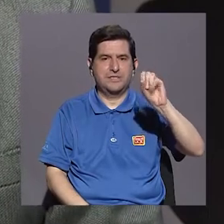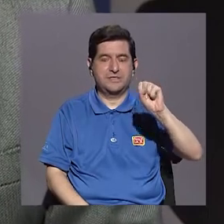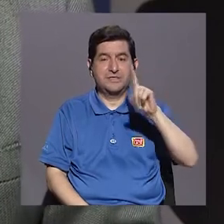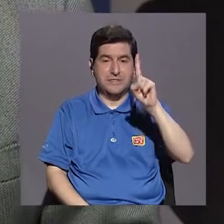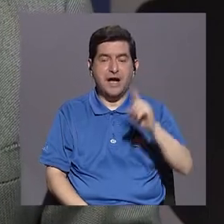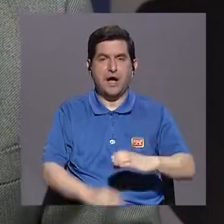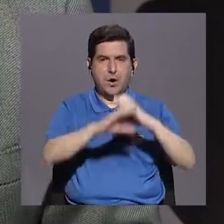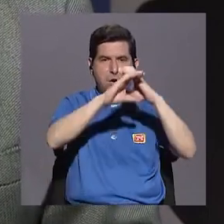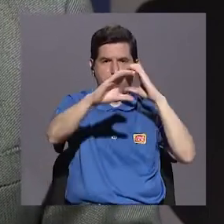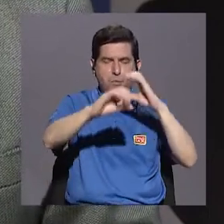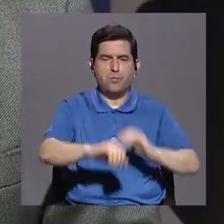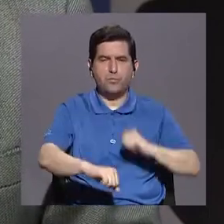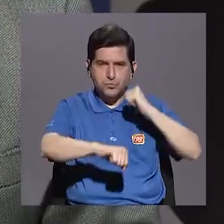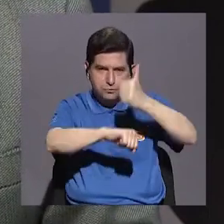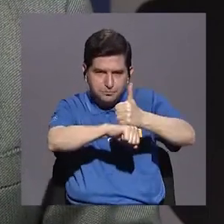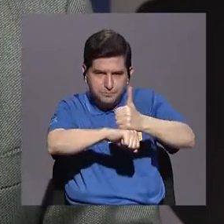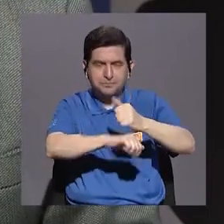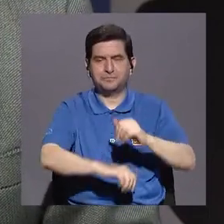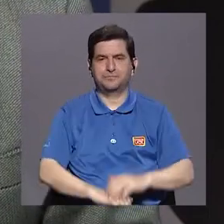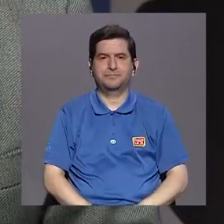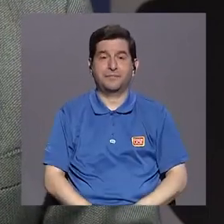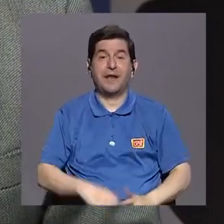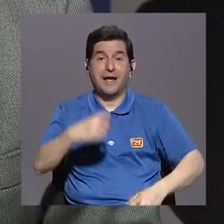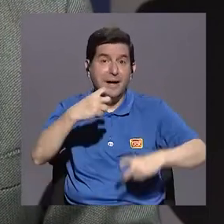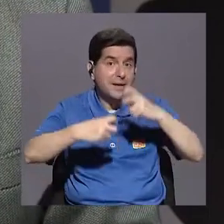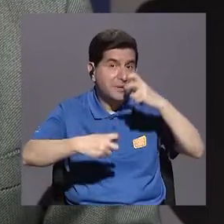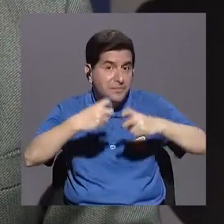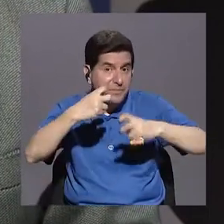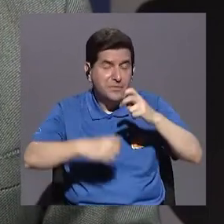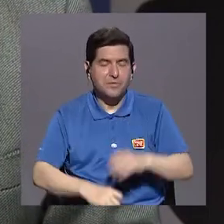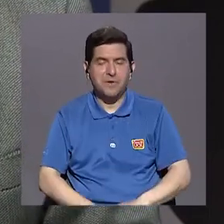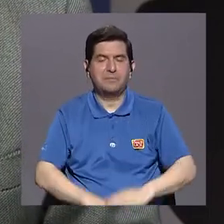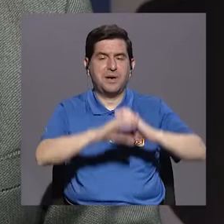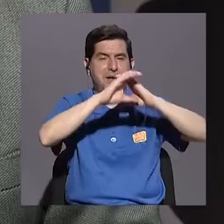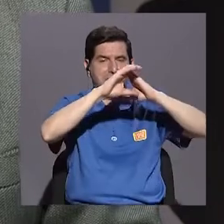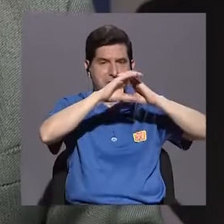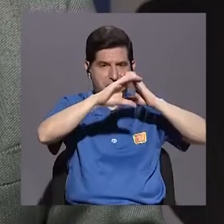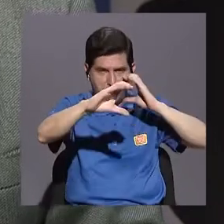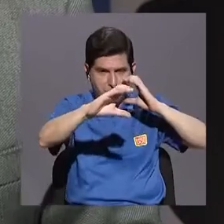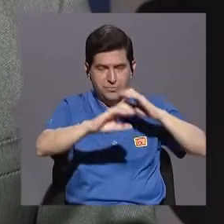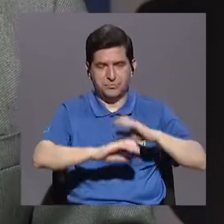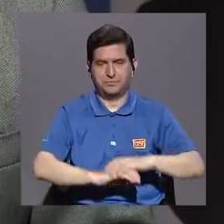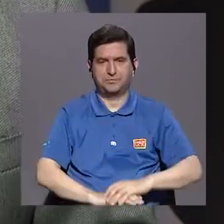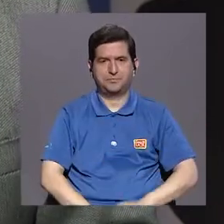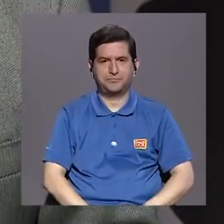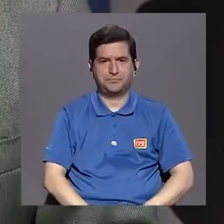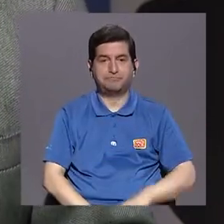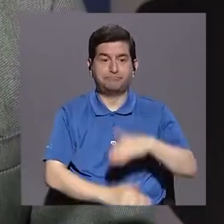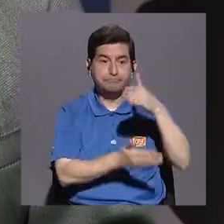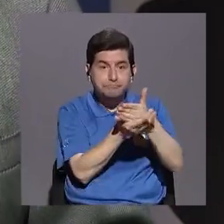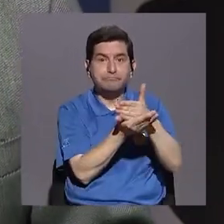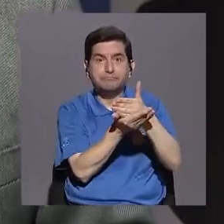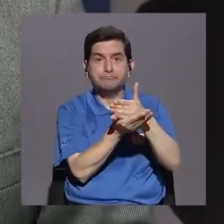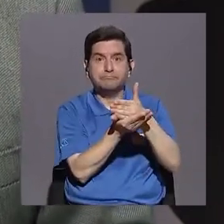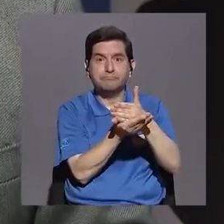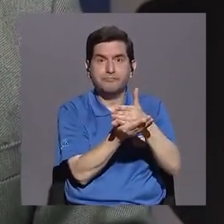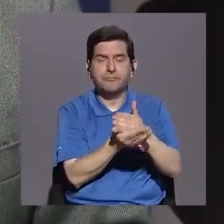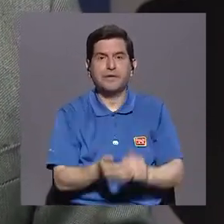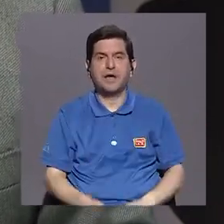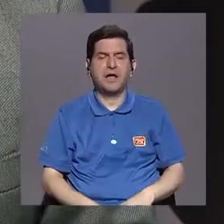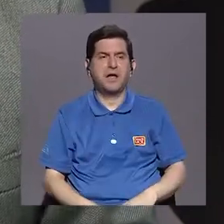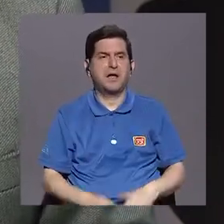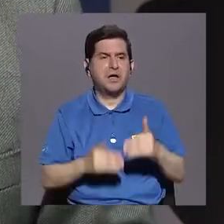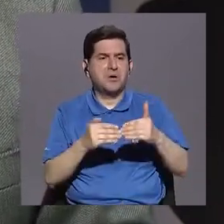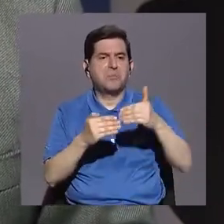el problema era que entonces el autobús se separaba se paraba al cabo de